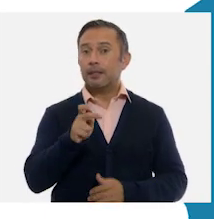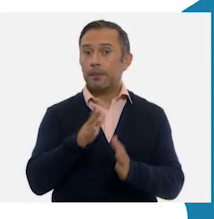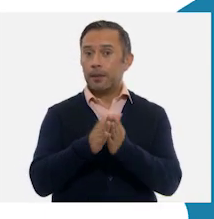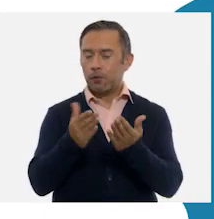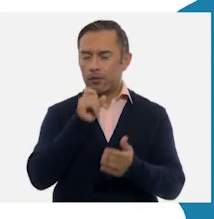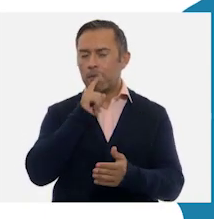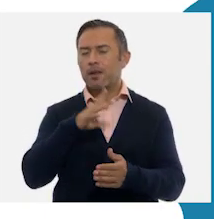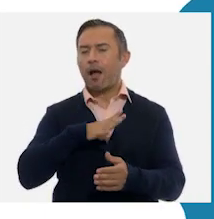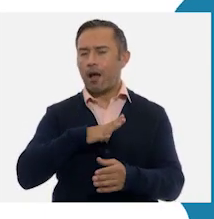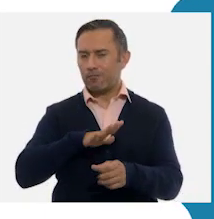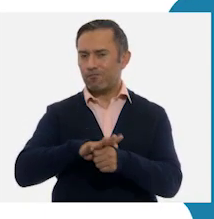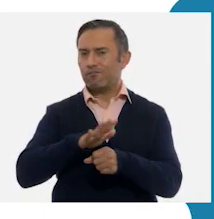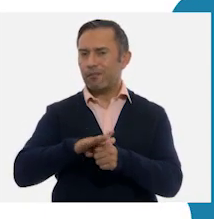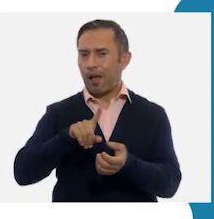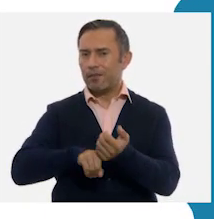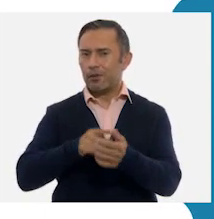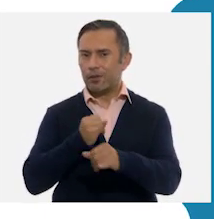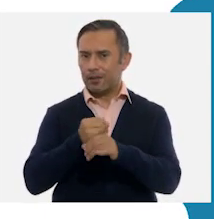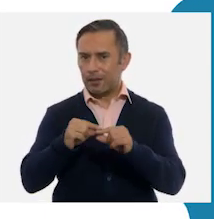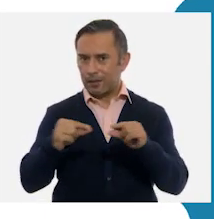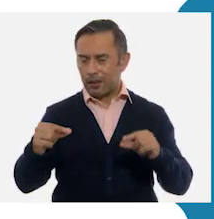página